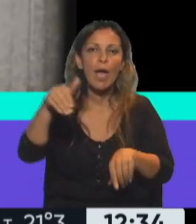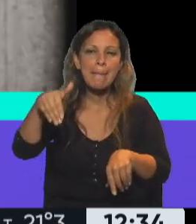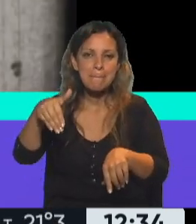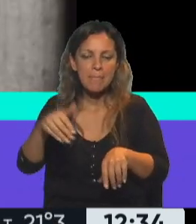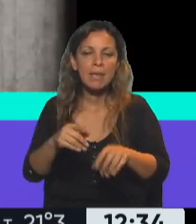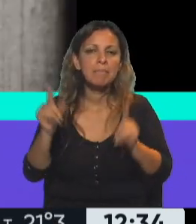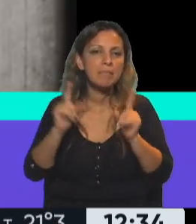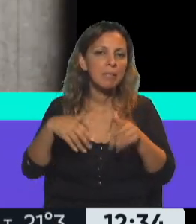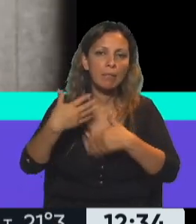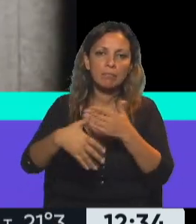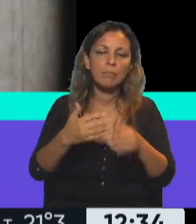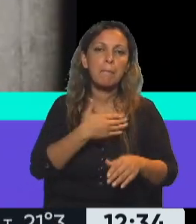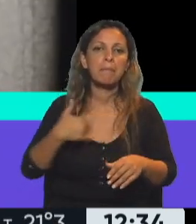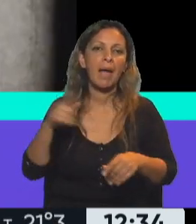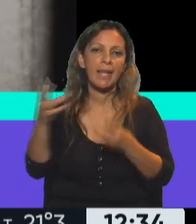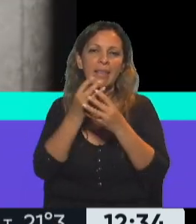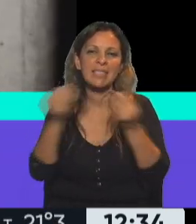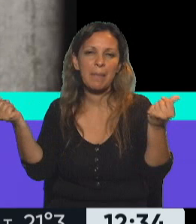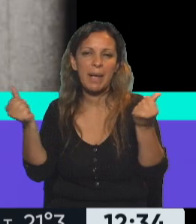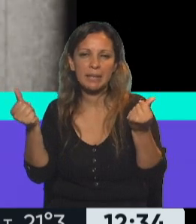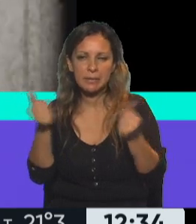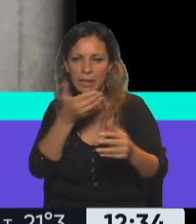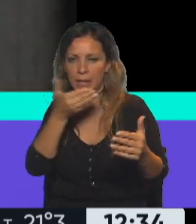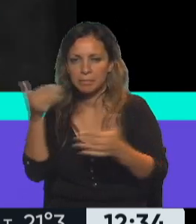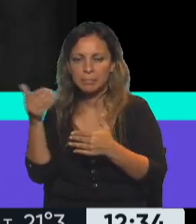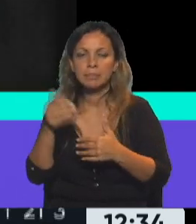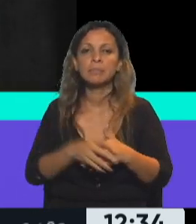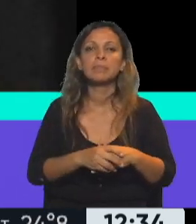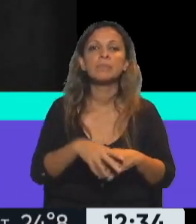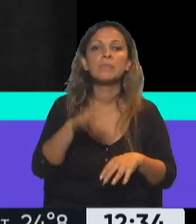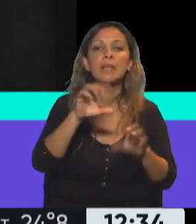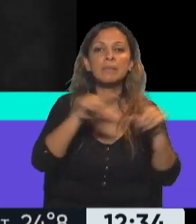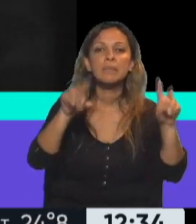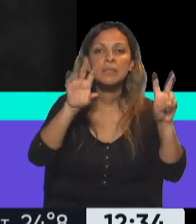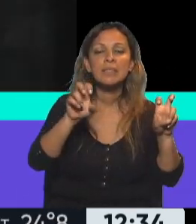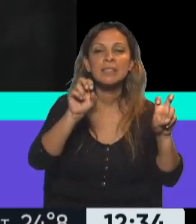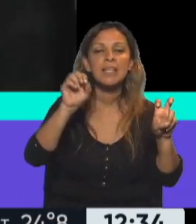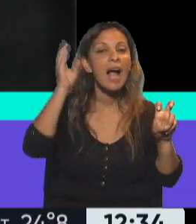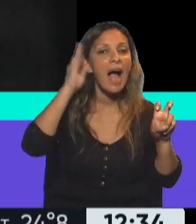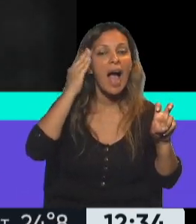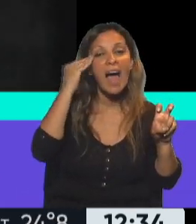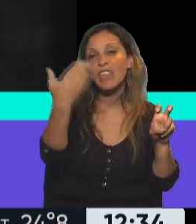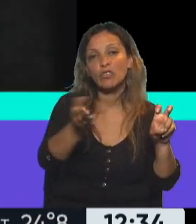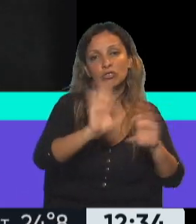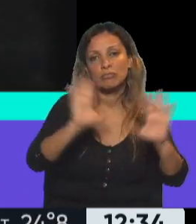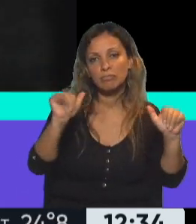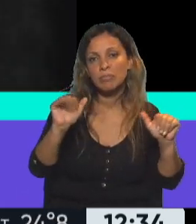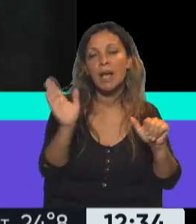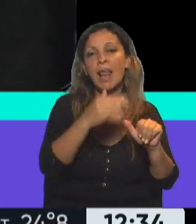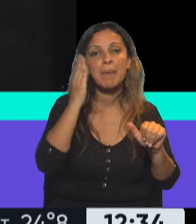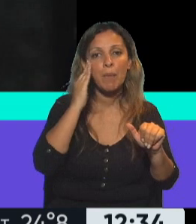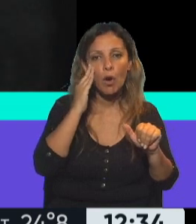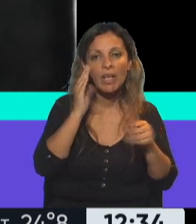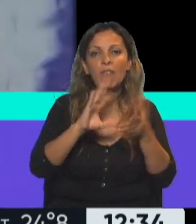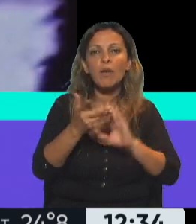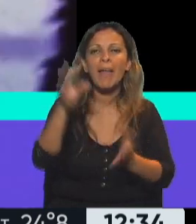camino de su madre desaparecida, o en Tierra de los Padres. Adiós a la memoria trata justamente la ironía del destino, ¿no? Lo que ocurre